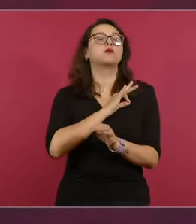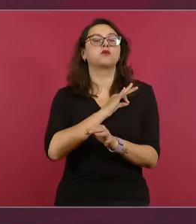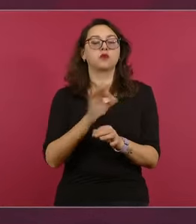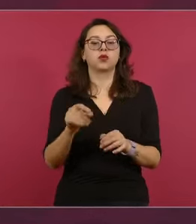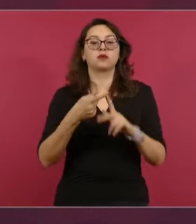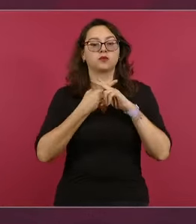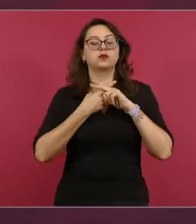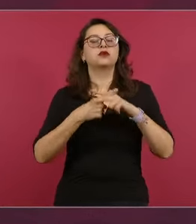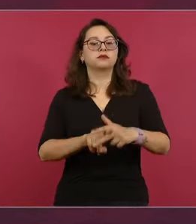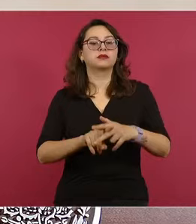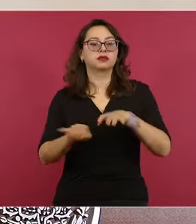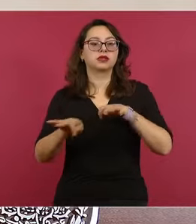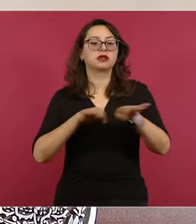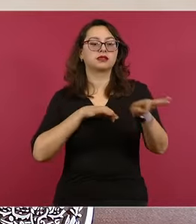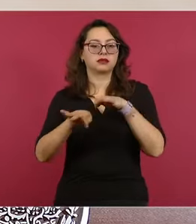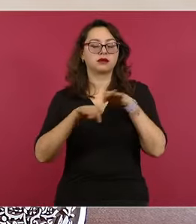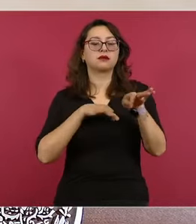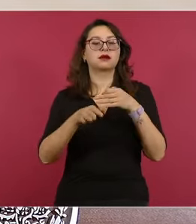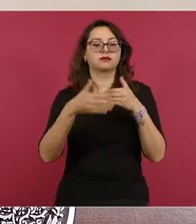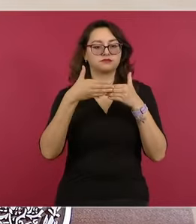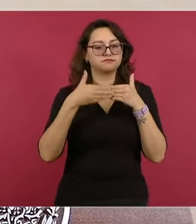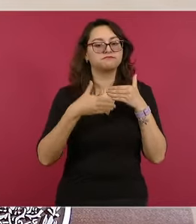sobre este caso, y estamos